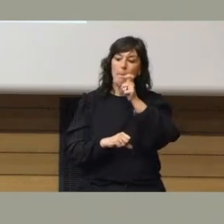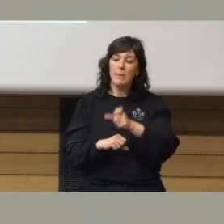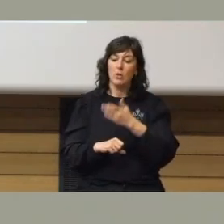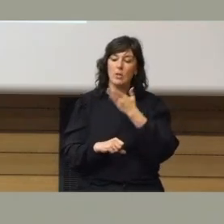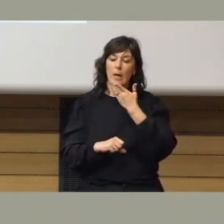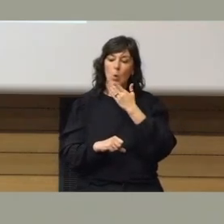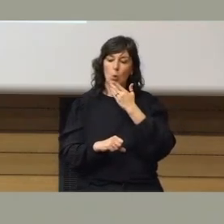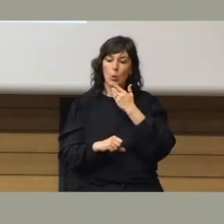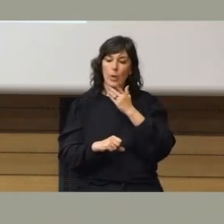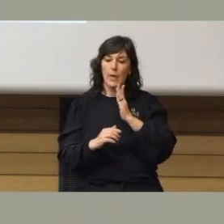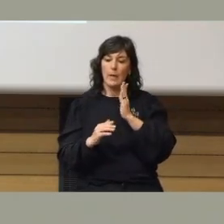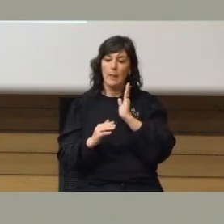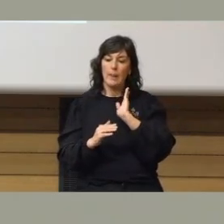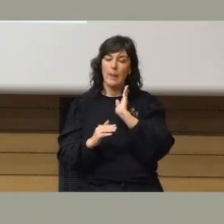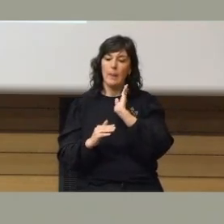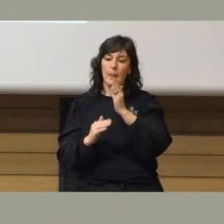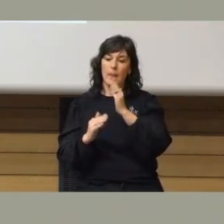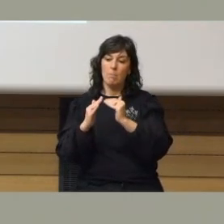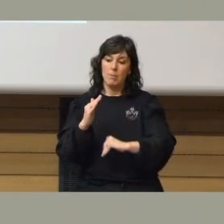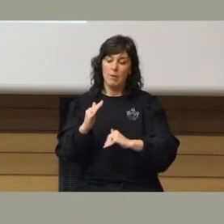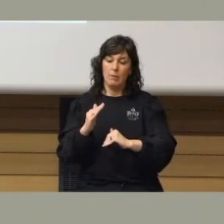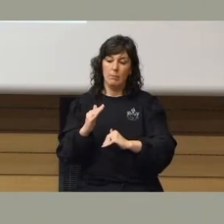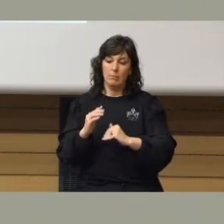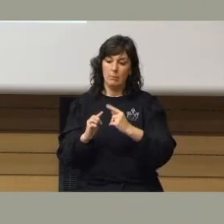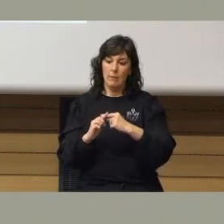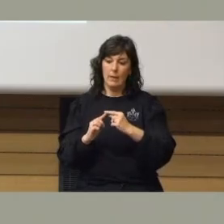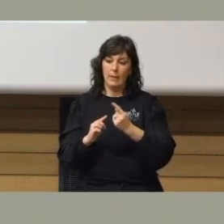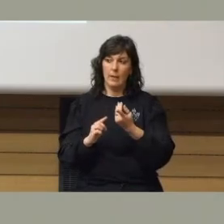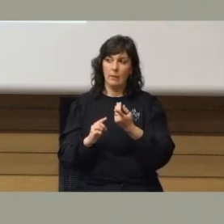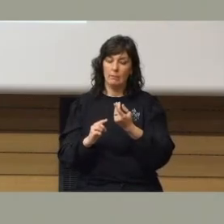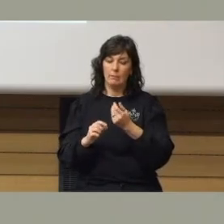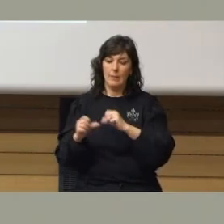nivel macro y un ejemplo que os estoy diciendo de la sumisión química.